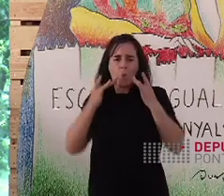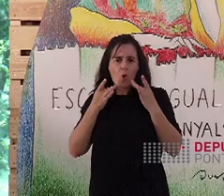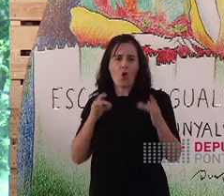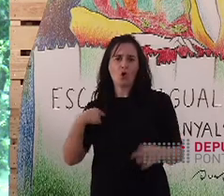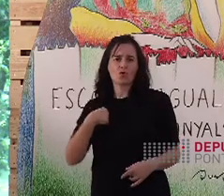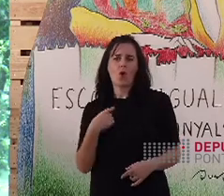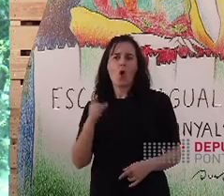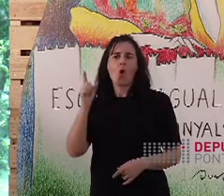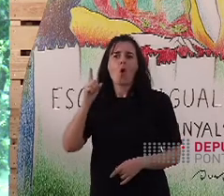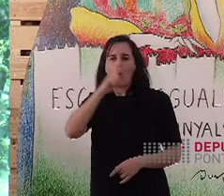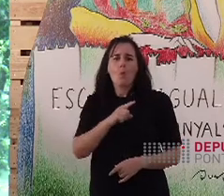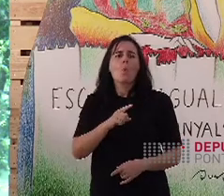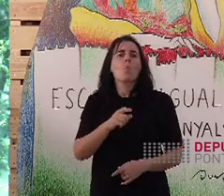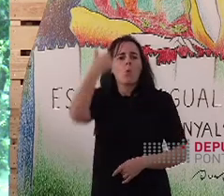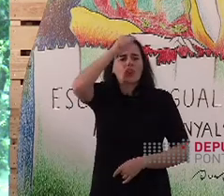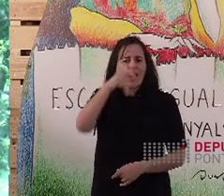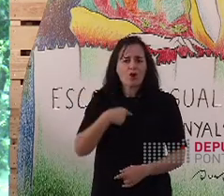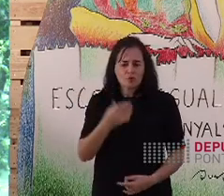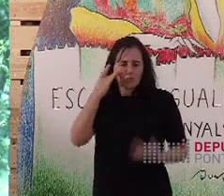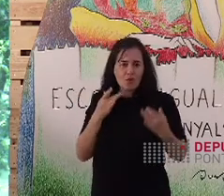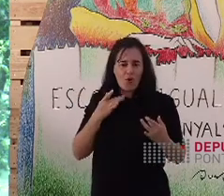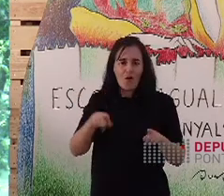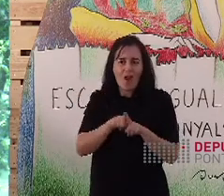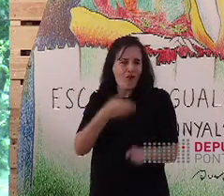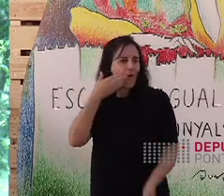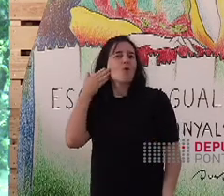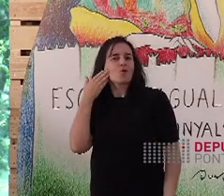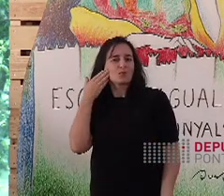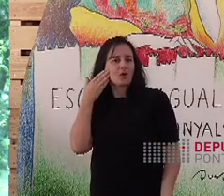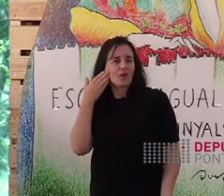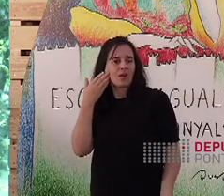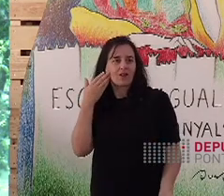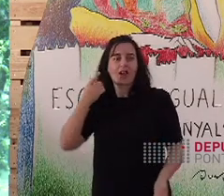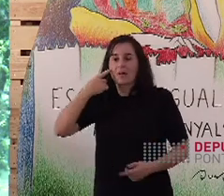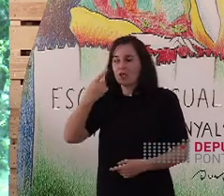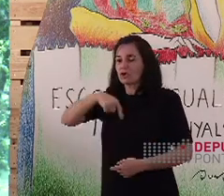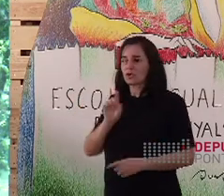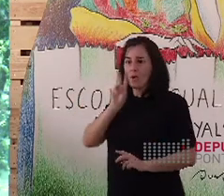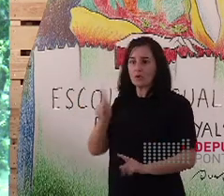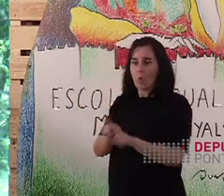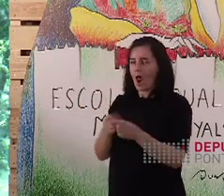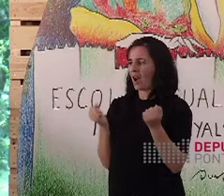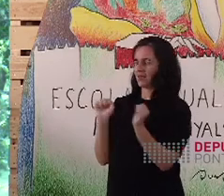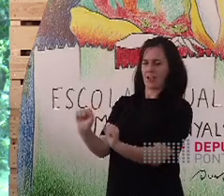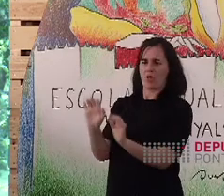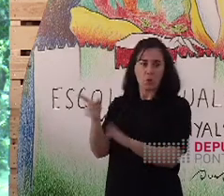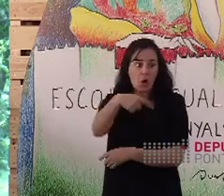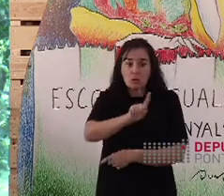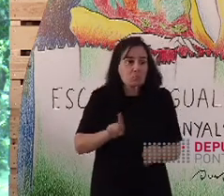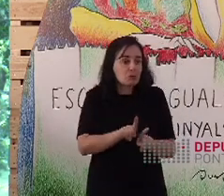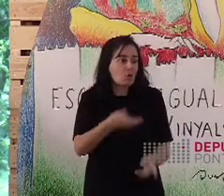se houbera categoría, é dicir, realmente eles non o ven como algo, eso, nosas mulleres, digamos, que o vemos como algo rechazable, pero eles